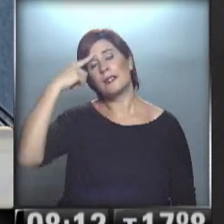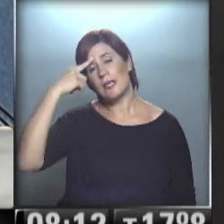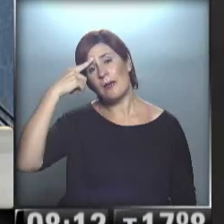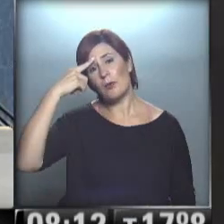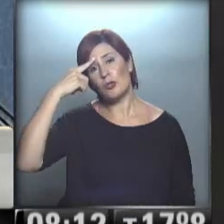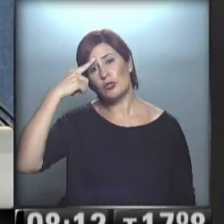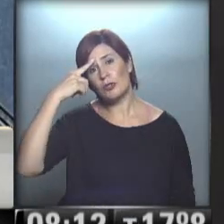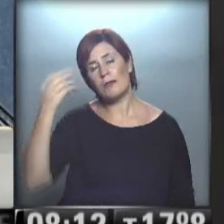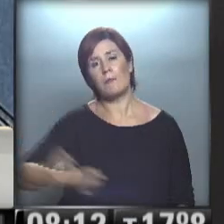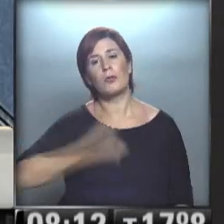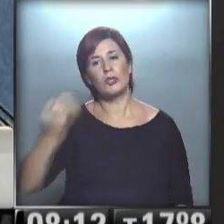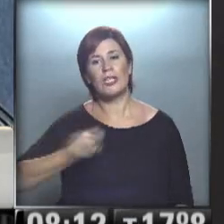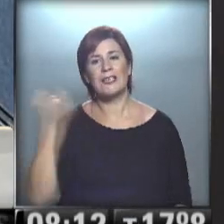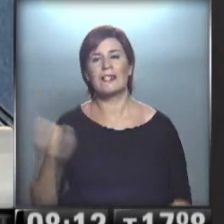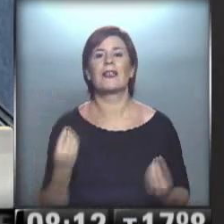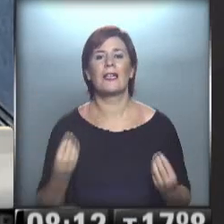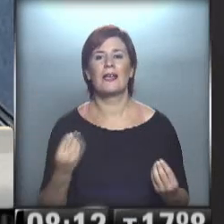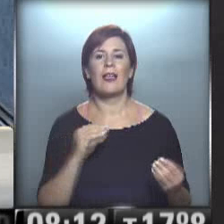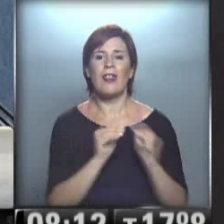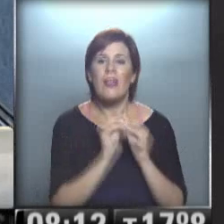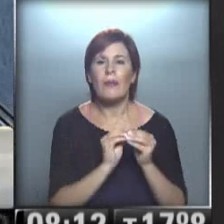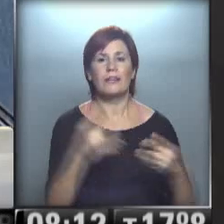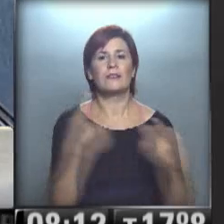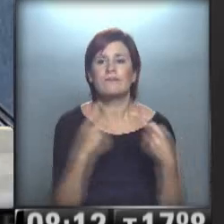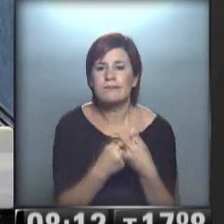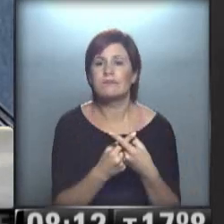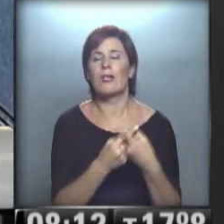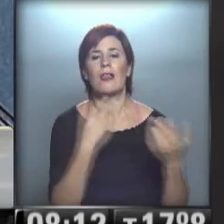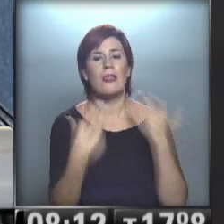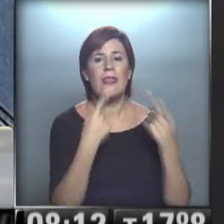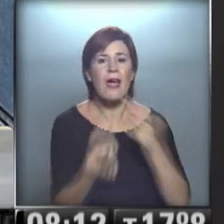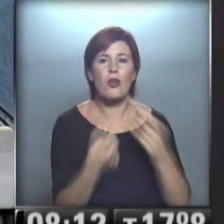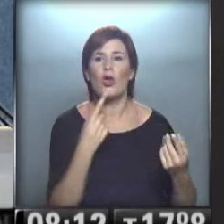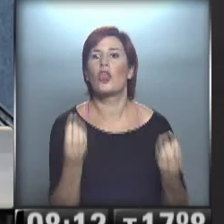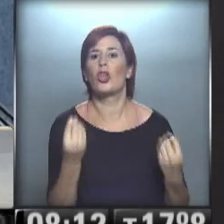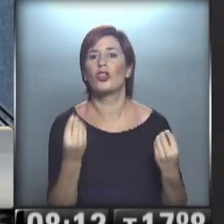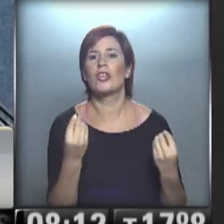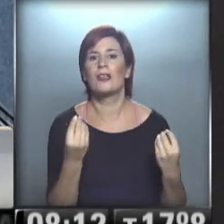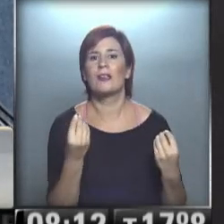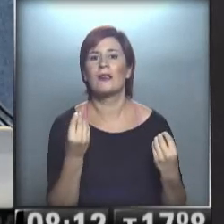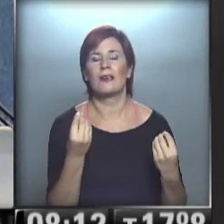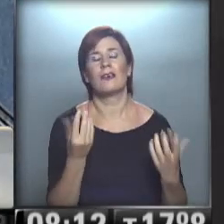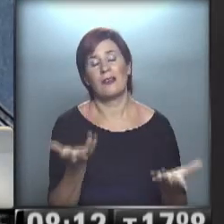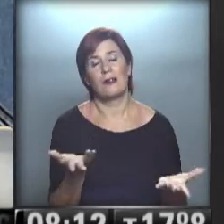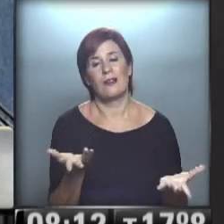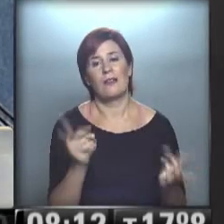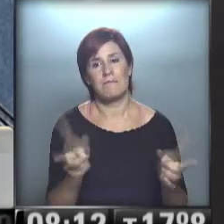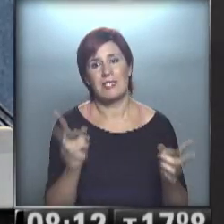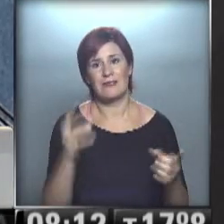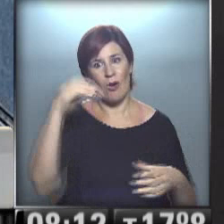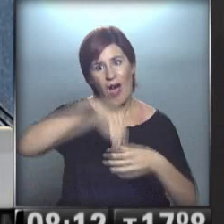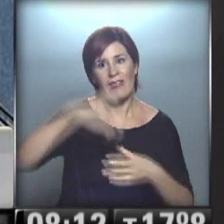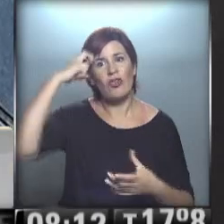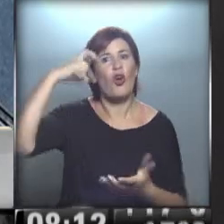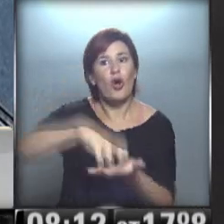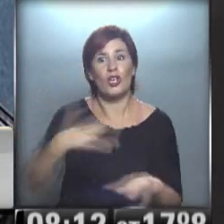más adecuado para el debate político y para el diálogo político debe hacerse precisamente en el Congreso de